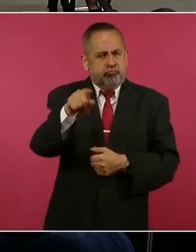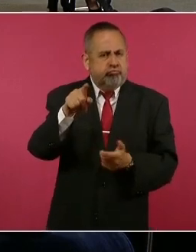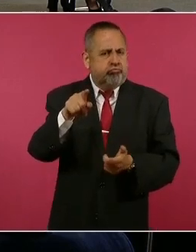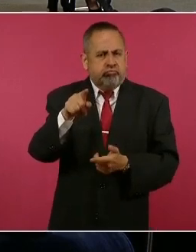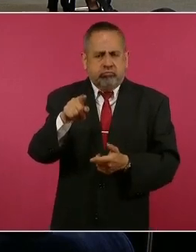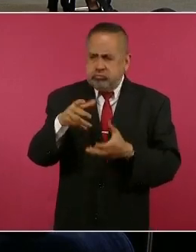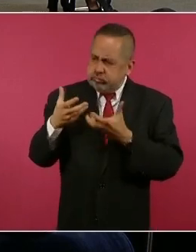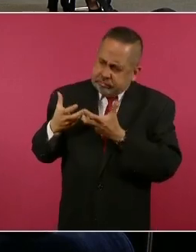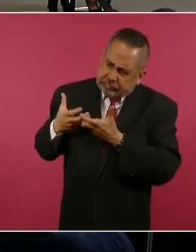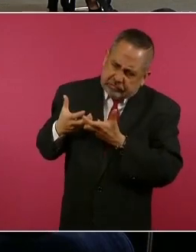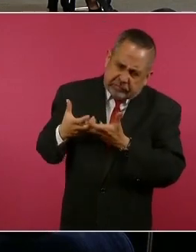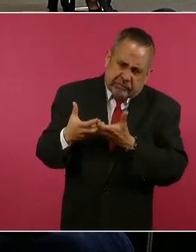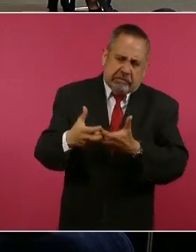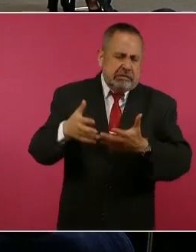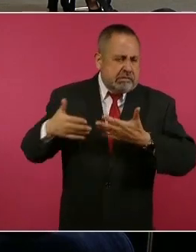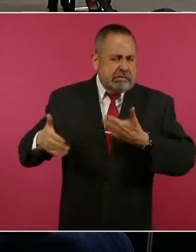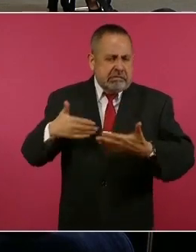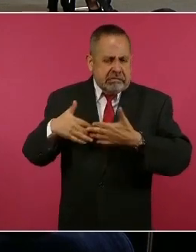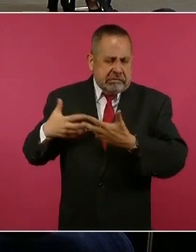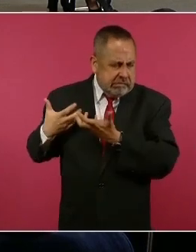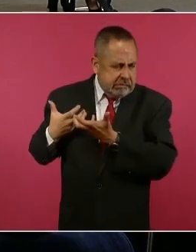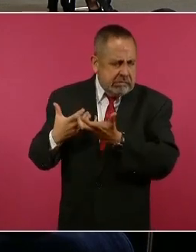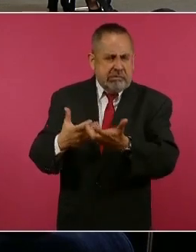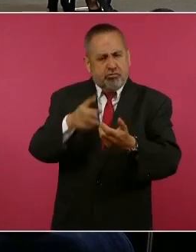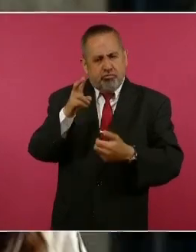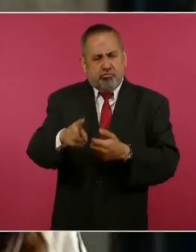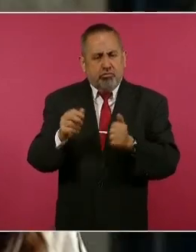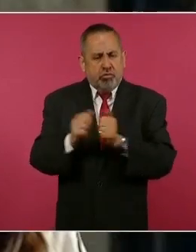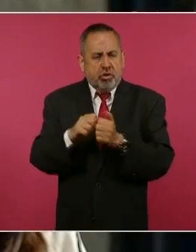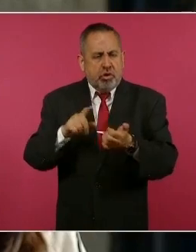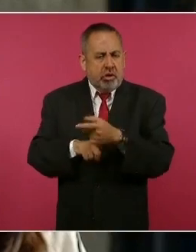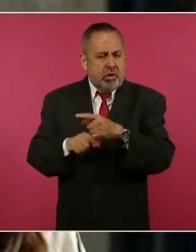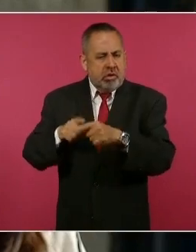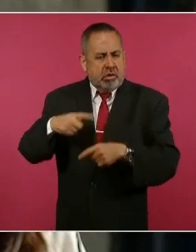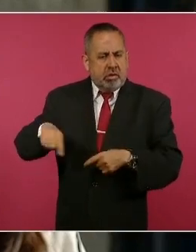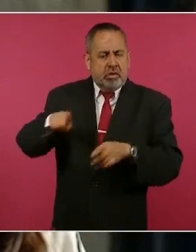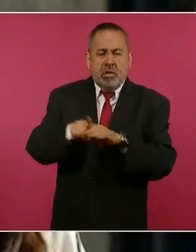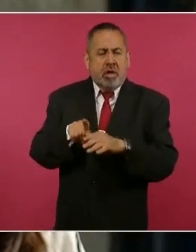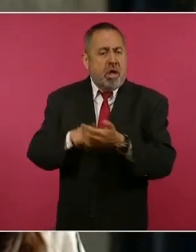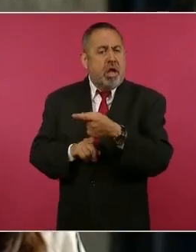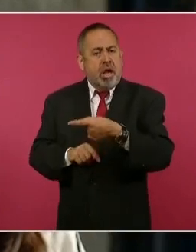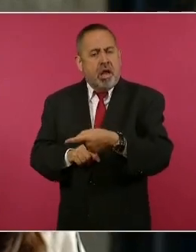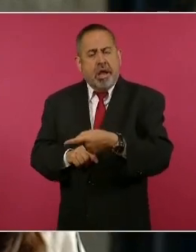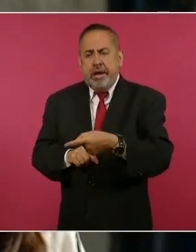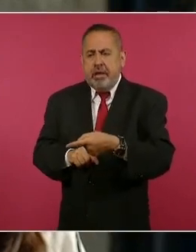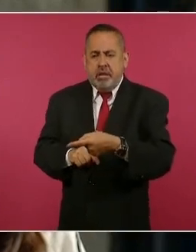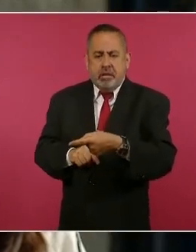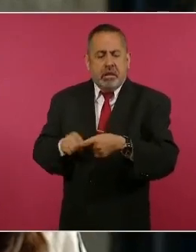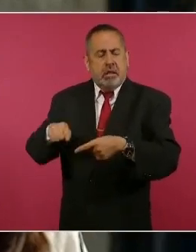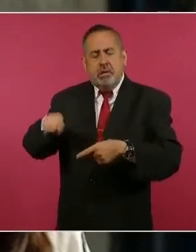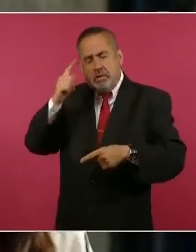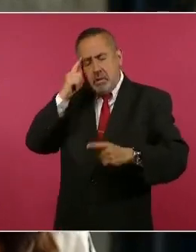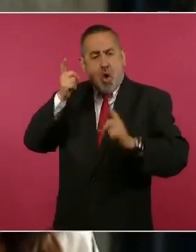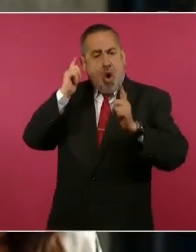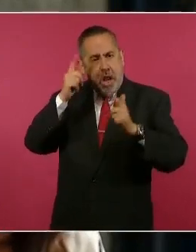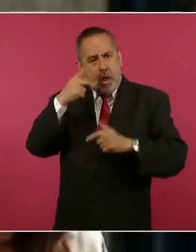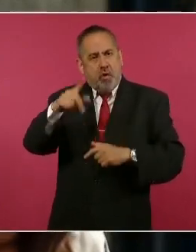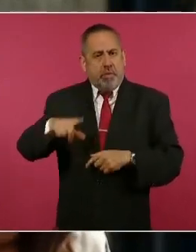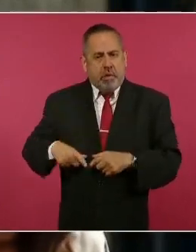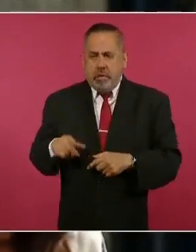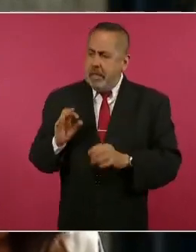a caminar junto a usted y quienes pues han tenido mucha esperanza en su